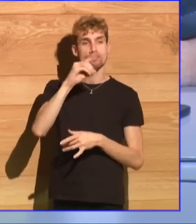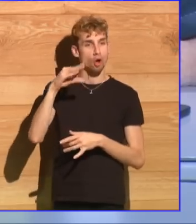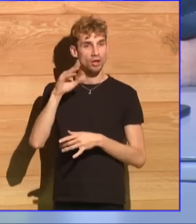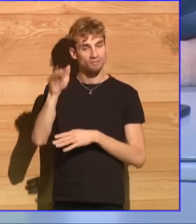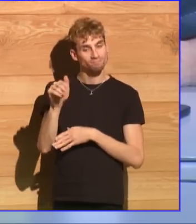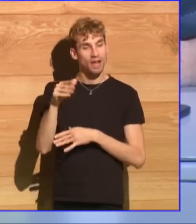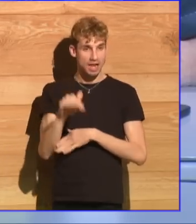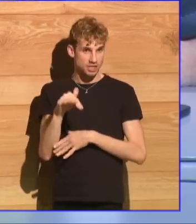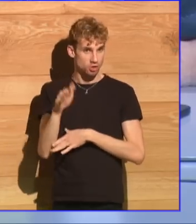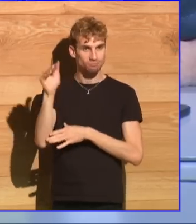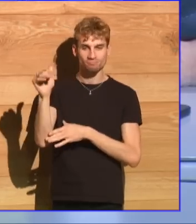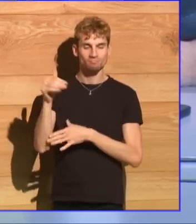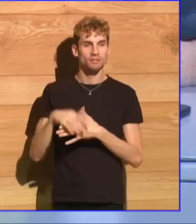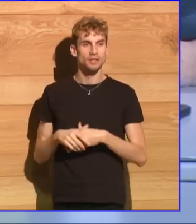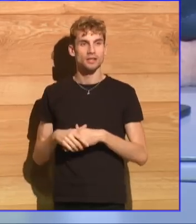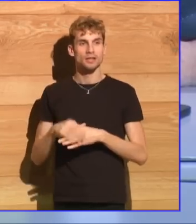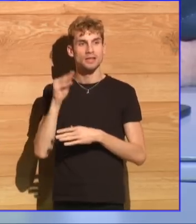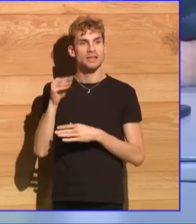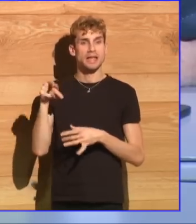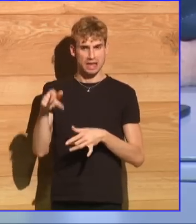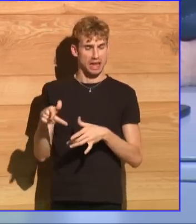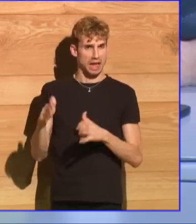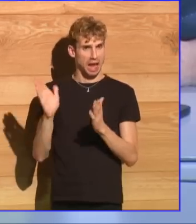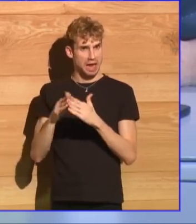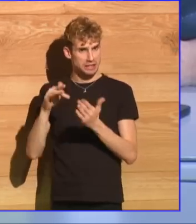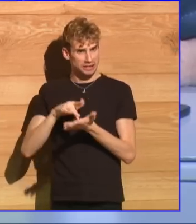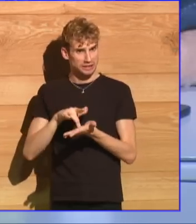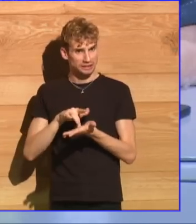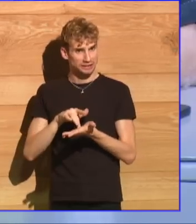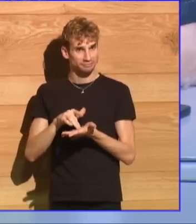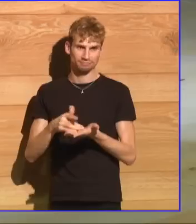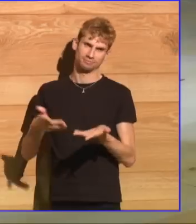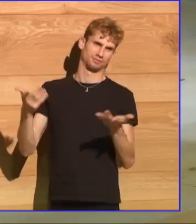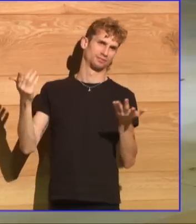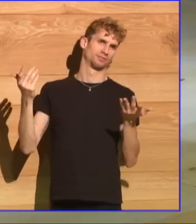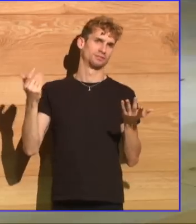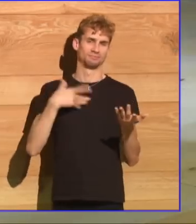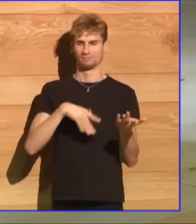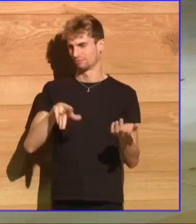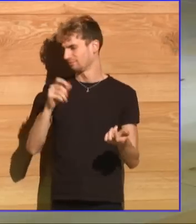Strauss, le llama y está en casa. Venga, hombre, por favor.